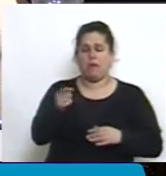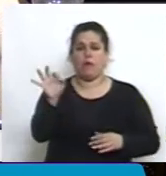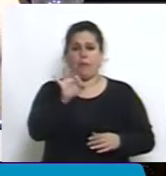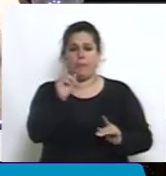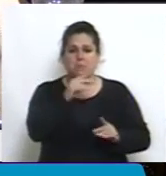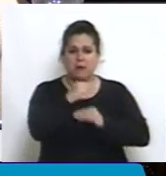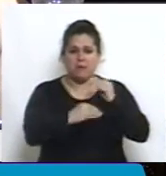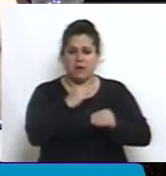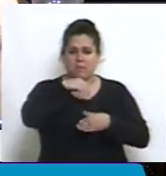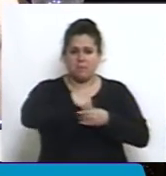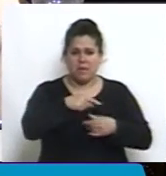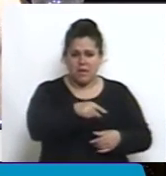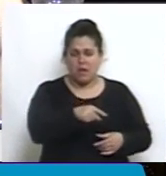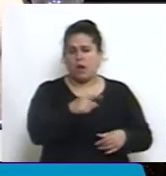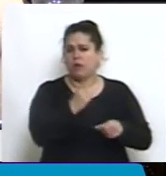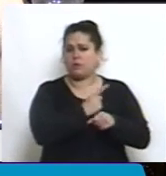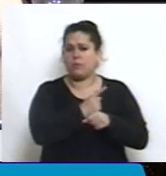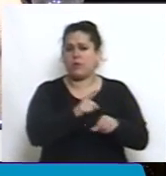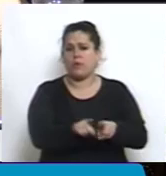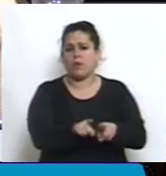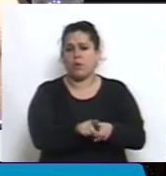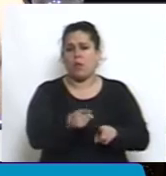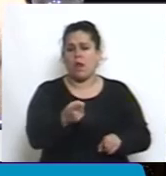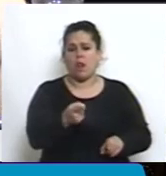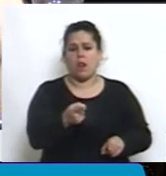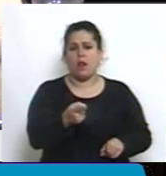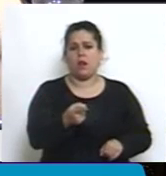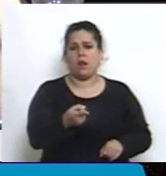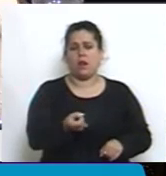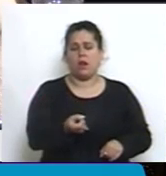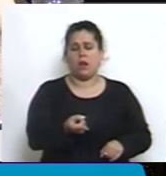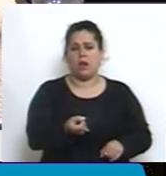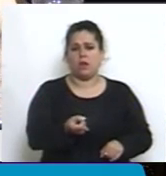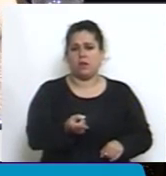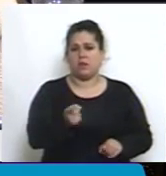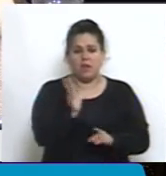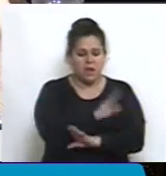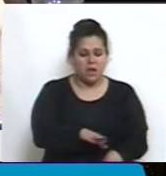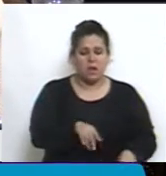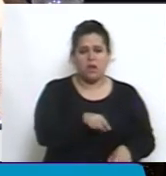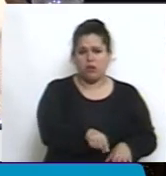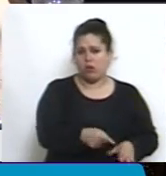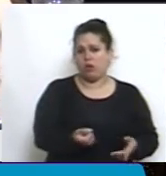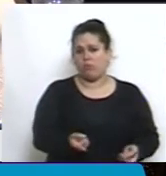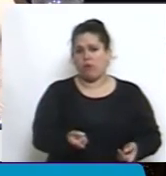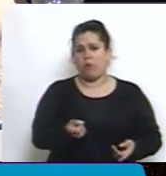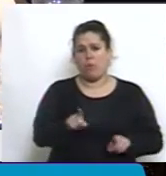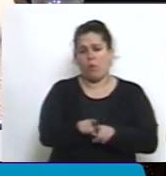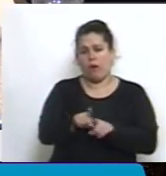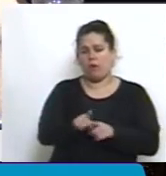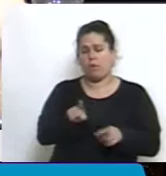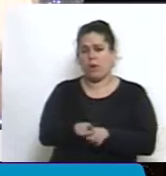misma familia, no se puede concebir y el niño aparece metido en